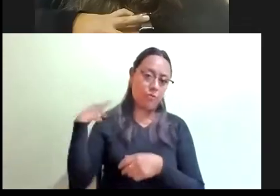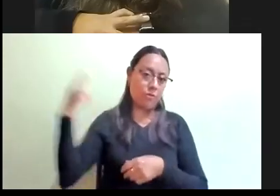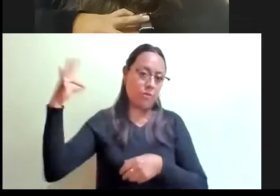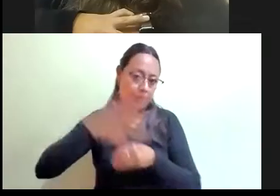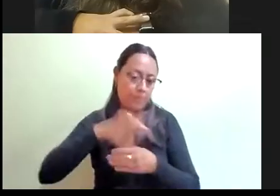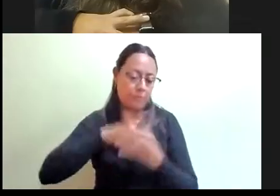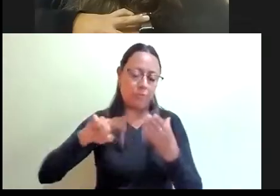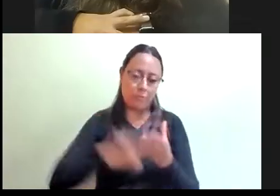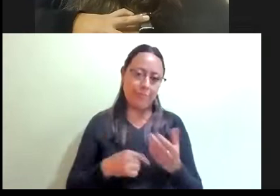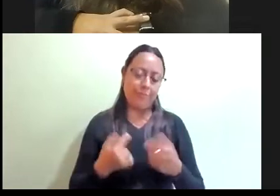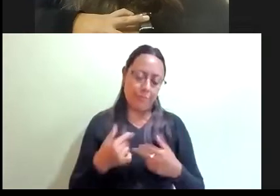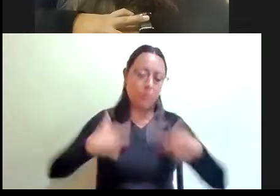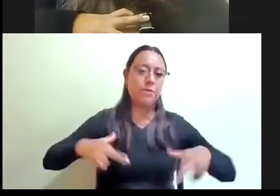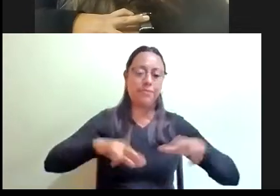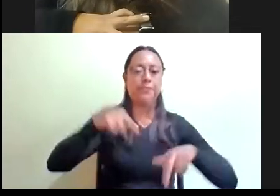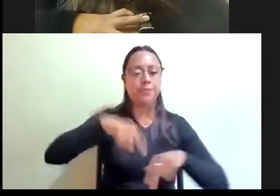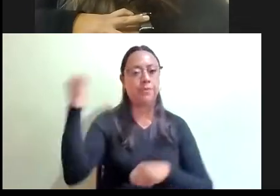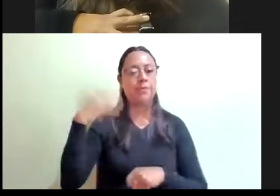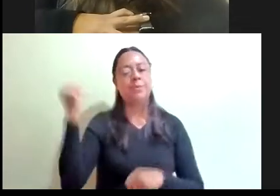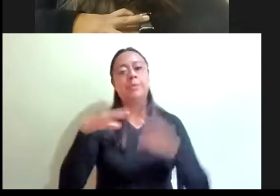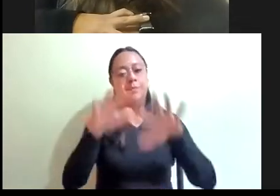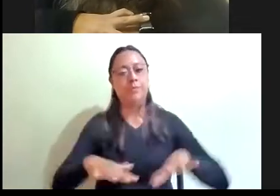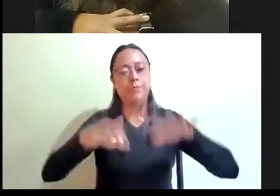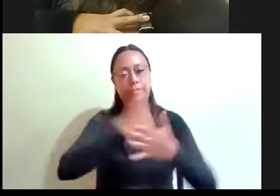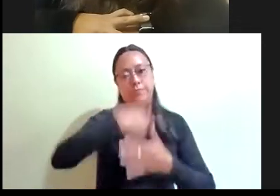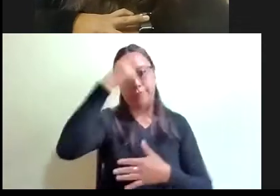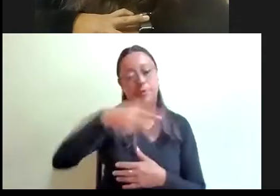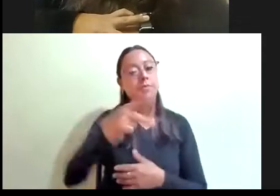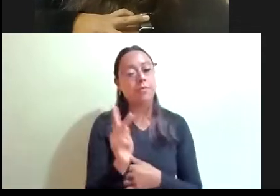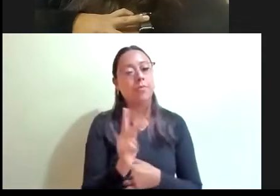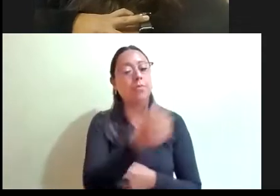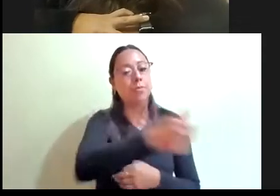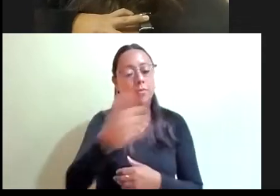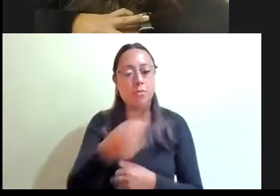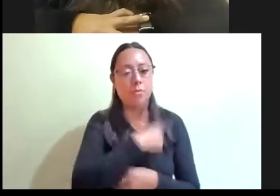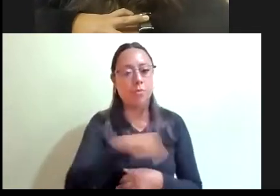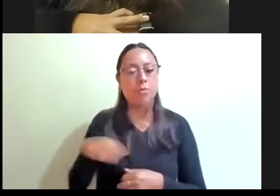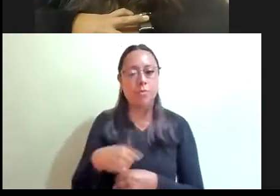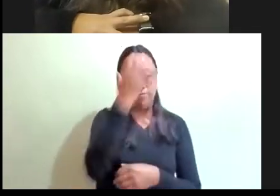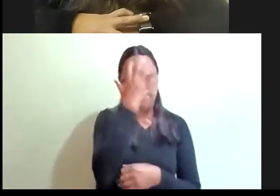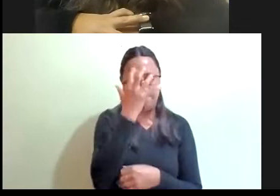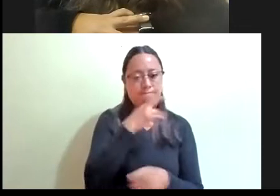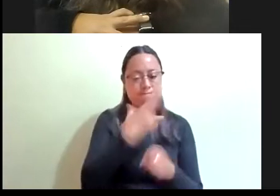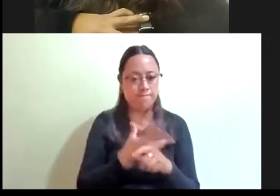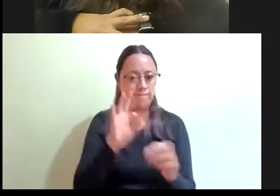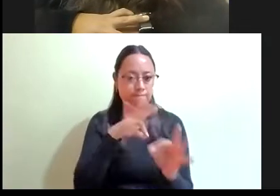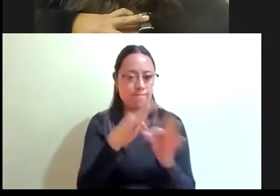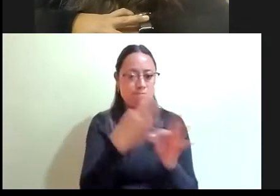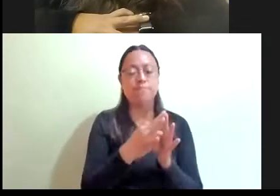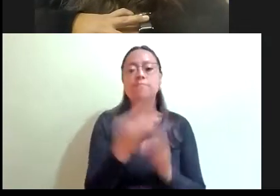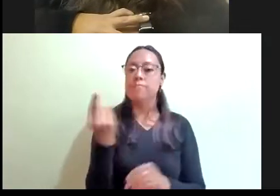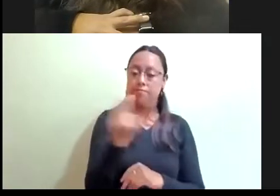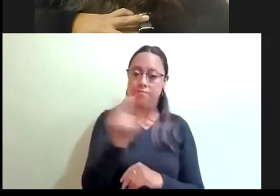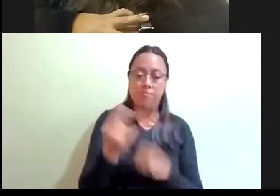la responsabilidad de cada uno de los diputados para poder agilizar este mes que